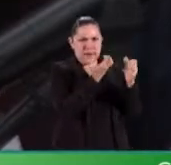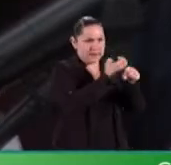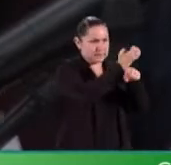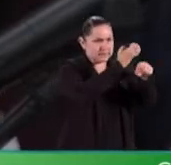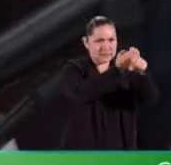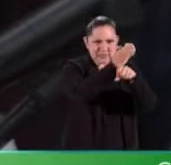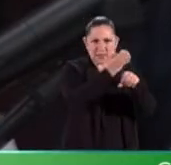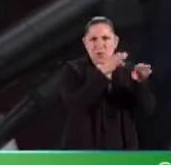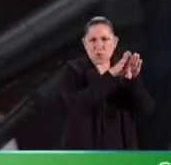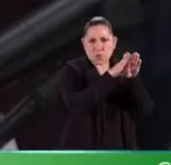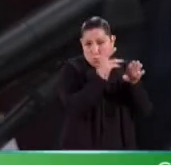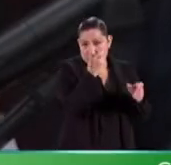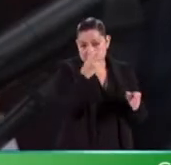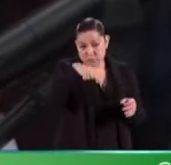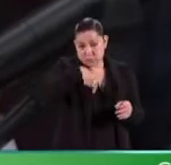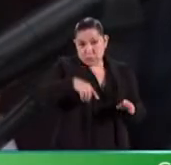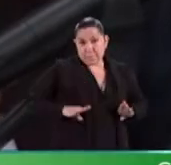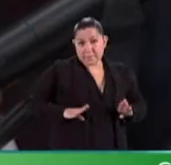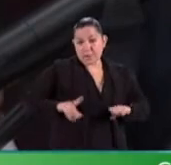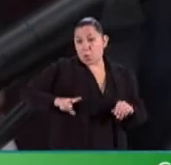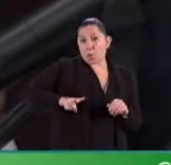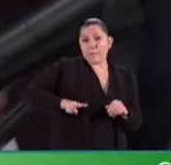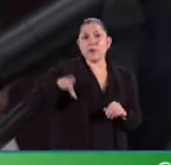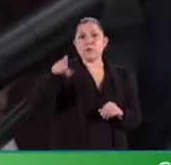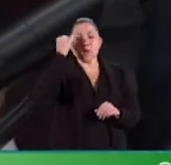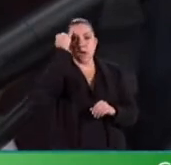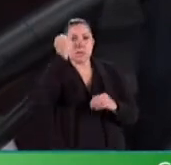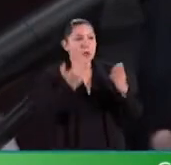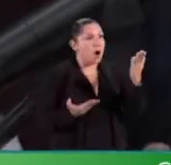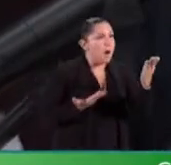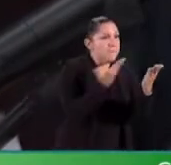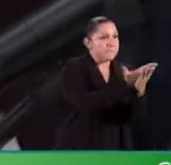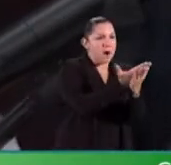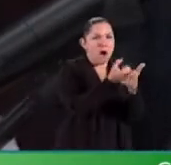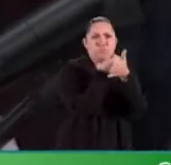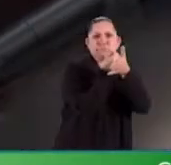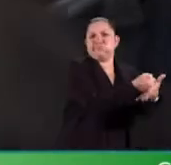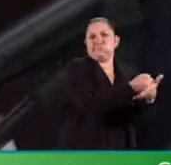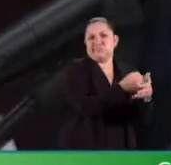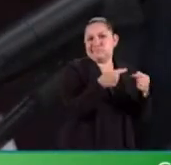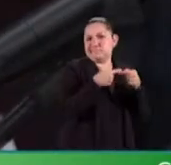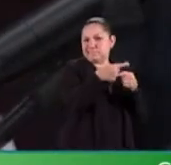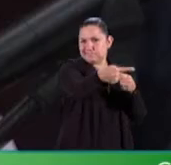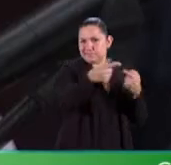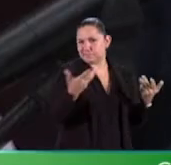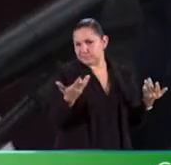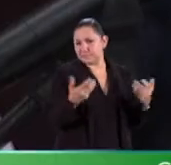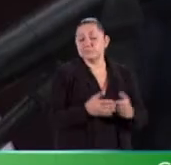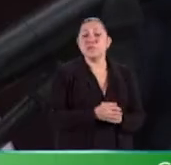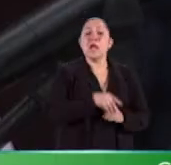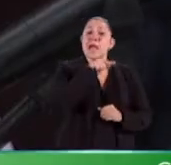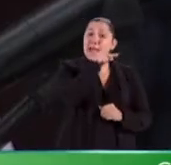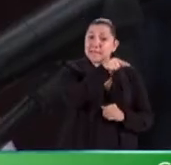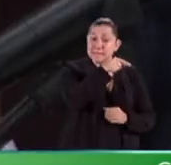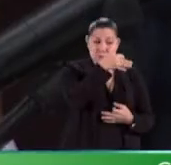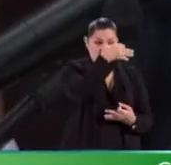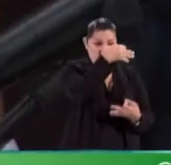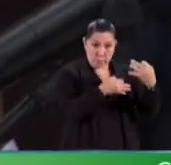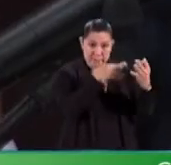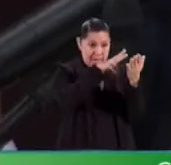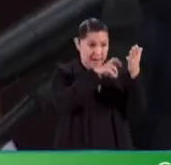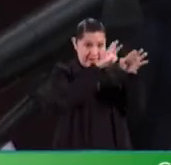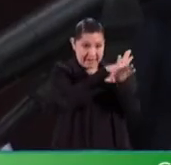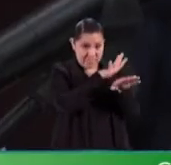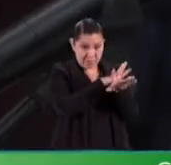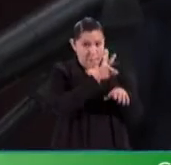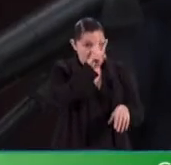que se ha impuesto en esta administración. Concluyo con lo siguiente. La mal llamada reforma judicial, primero, no le sirve a las